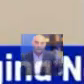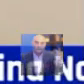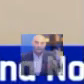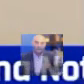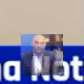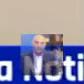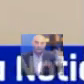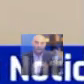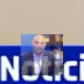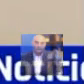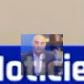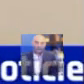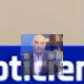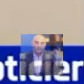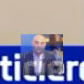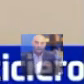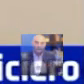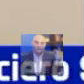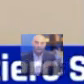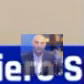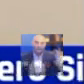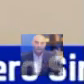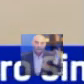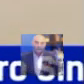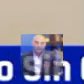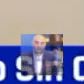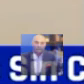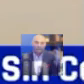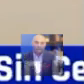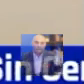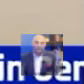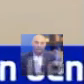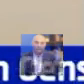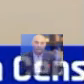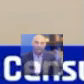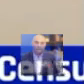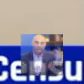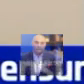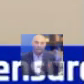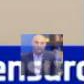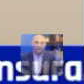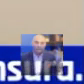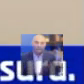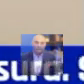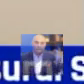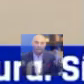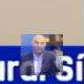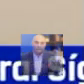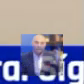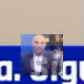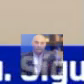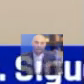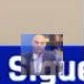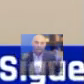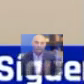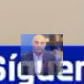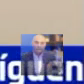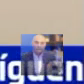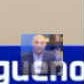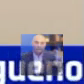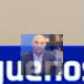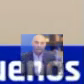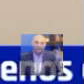Para cerrar, maestro, déjame pedirte tu opinión. Grábeme, don David. Muchas personas